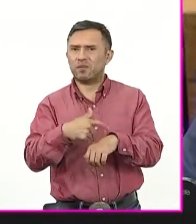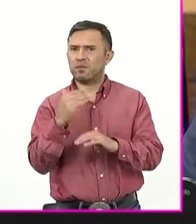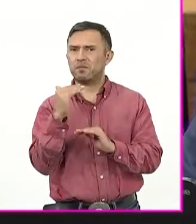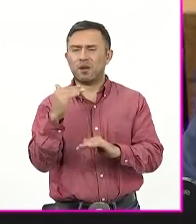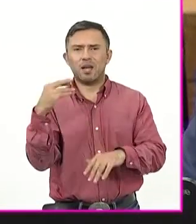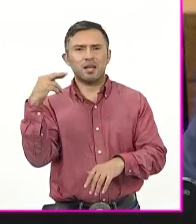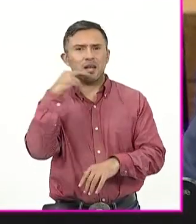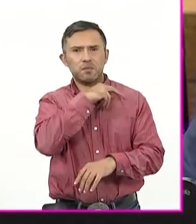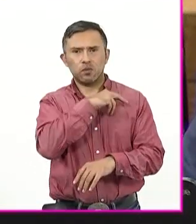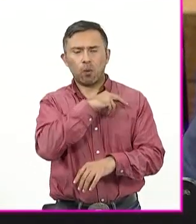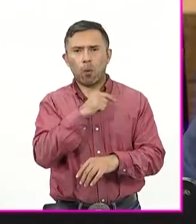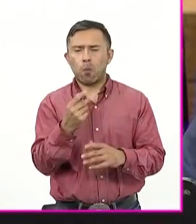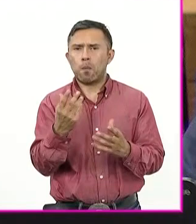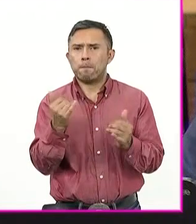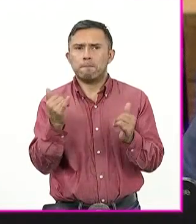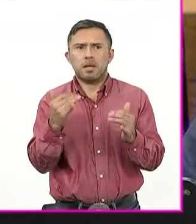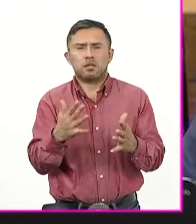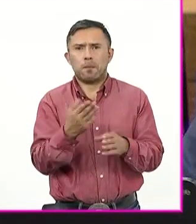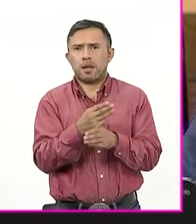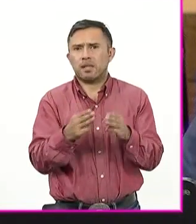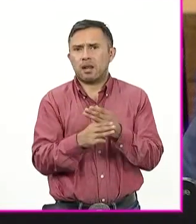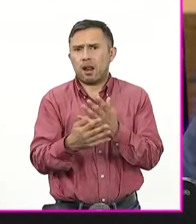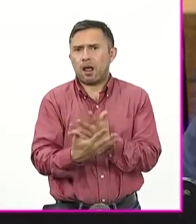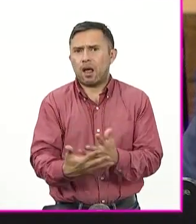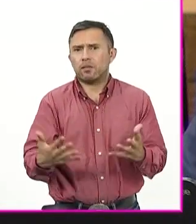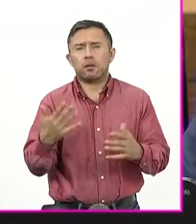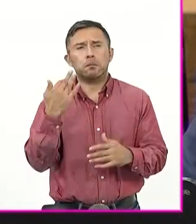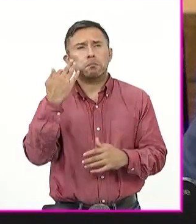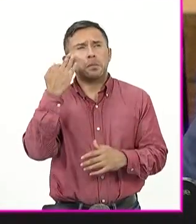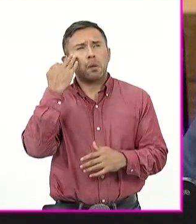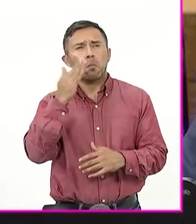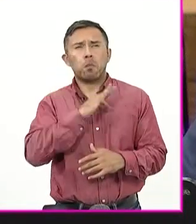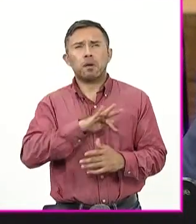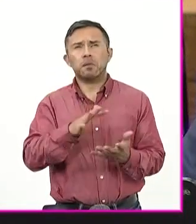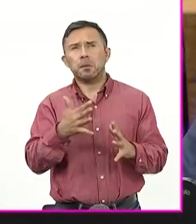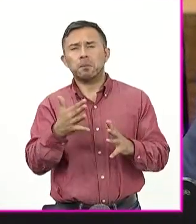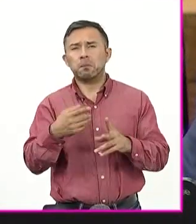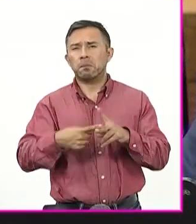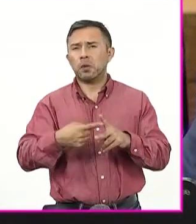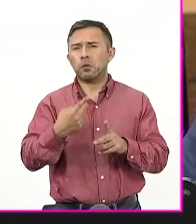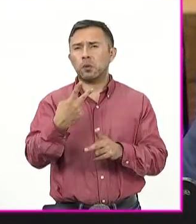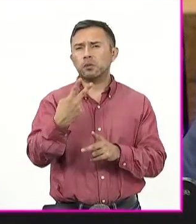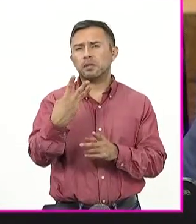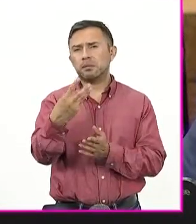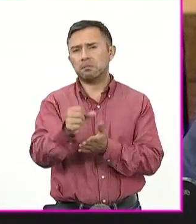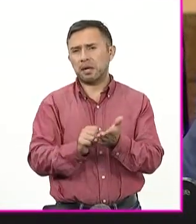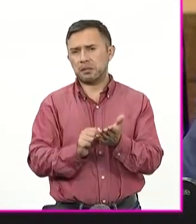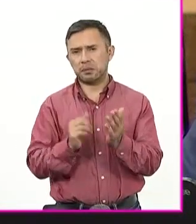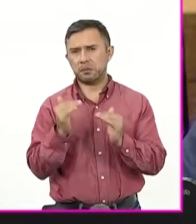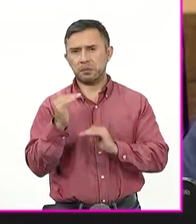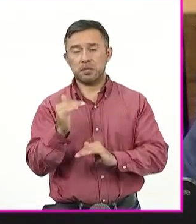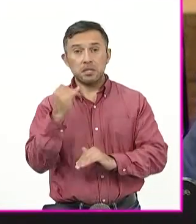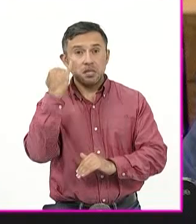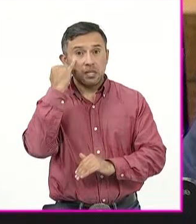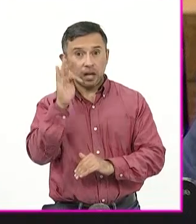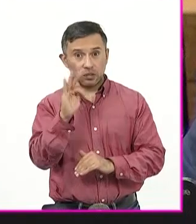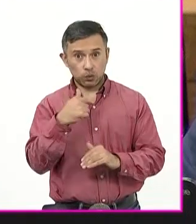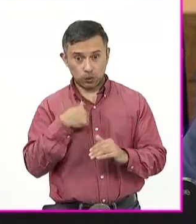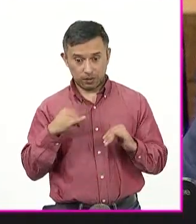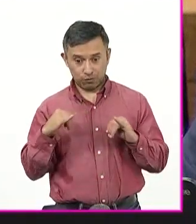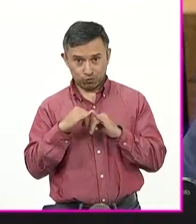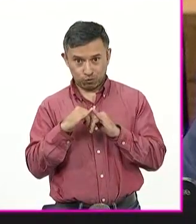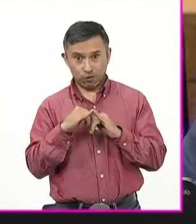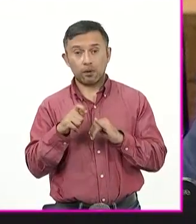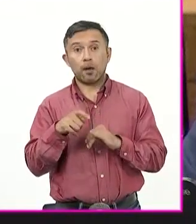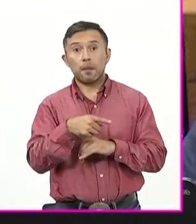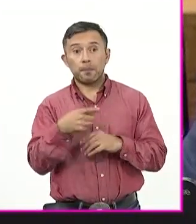grandes, y son plazos generalmente de 2 a 3 meses. Si yo contratara como institución a toda la persona involucrada